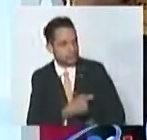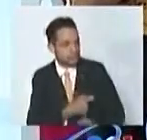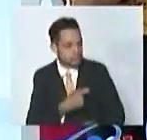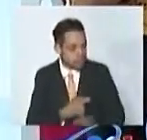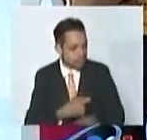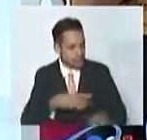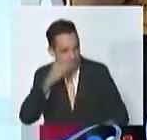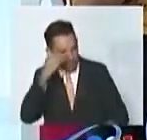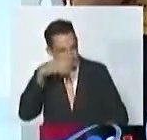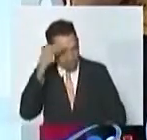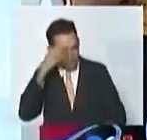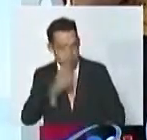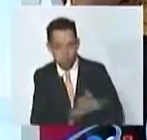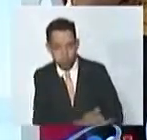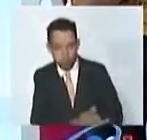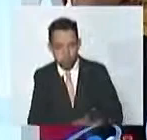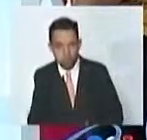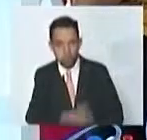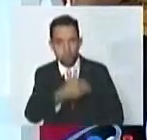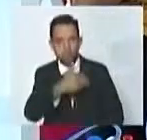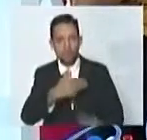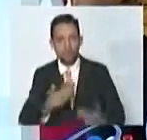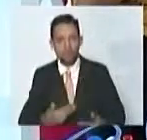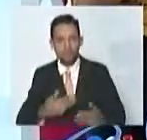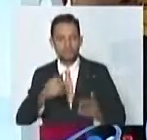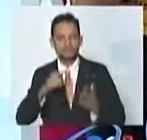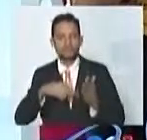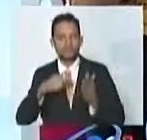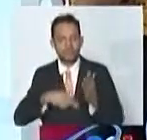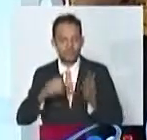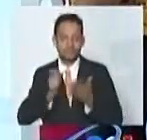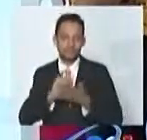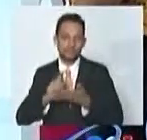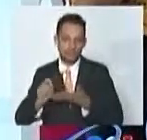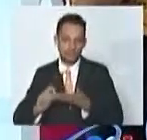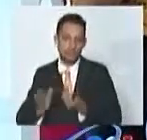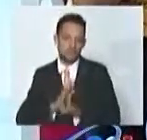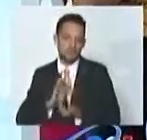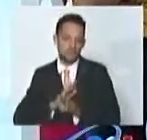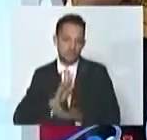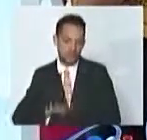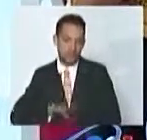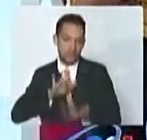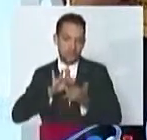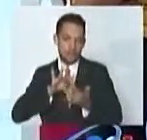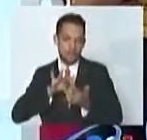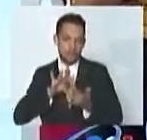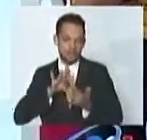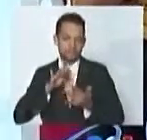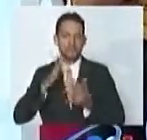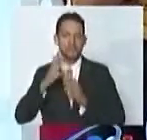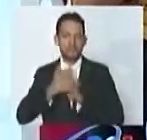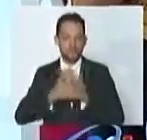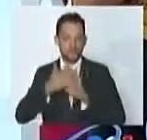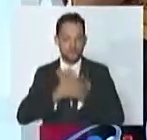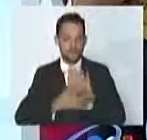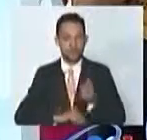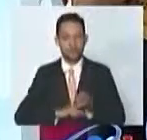pues mi proceso de lectura y escritura va a ser mucho más fácil, ¿cierto? Alfabetizarme va a ser más